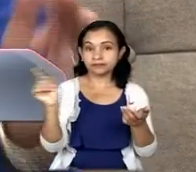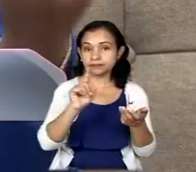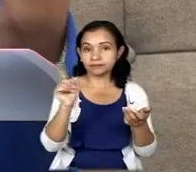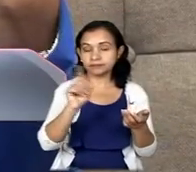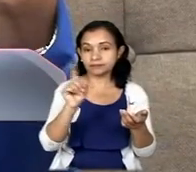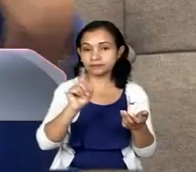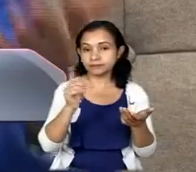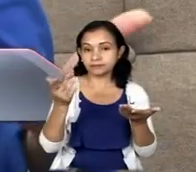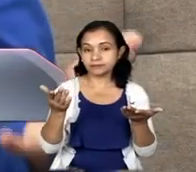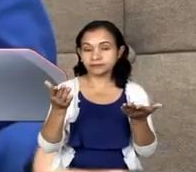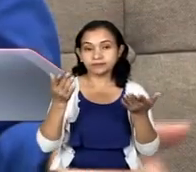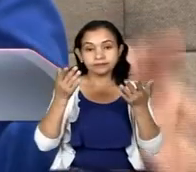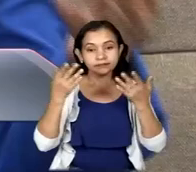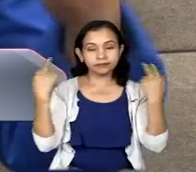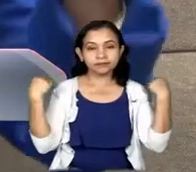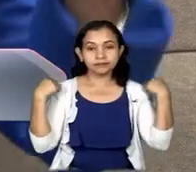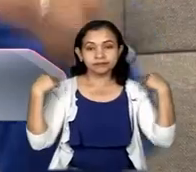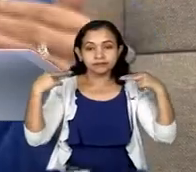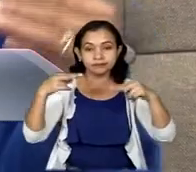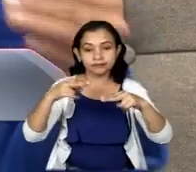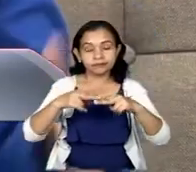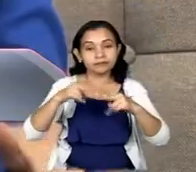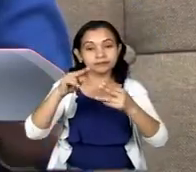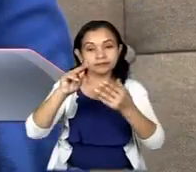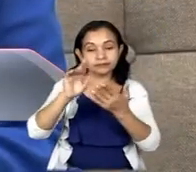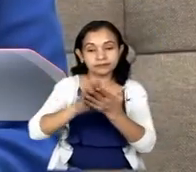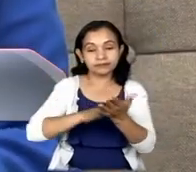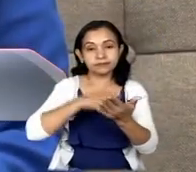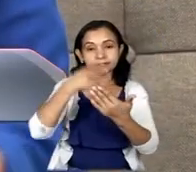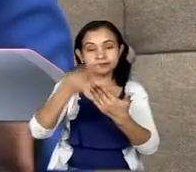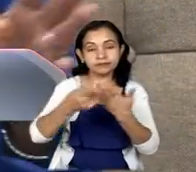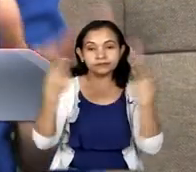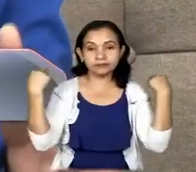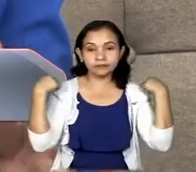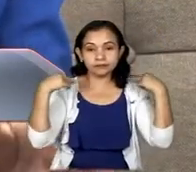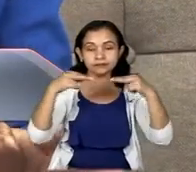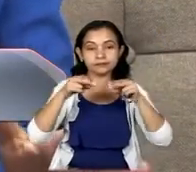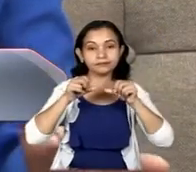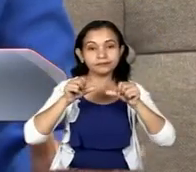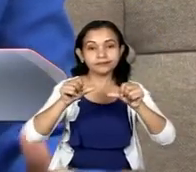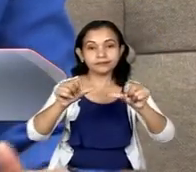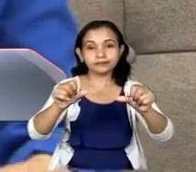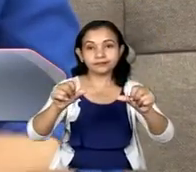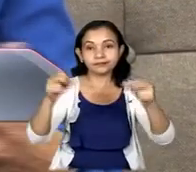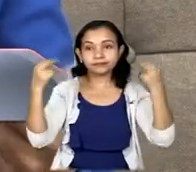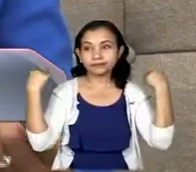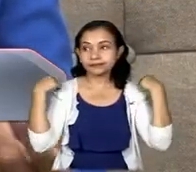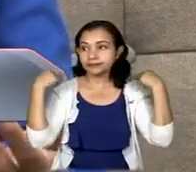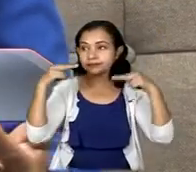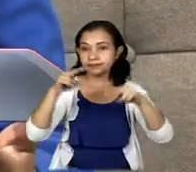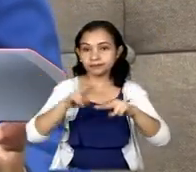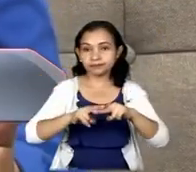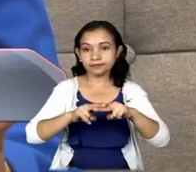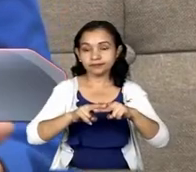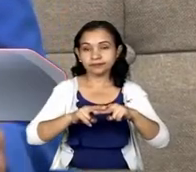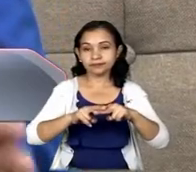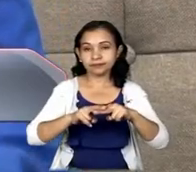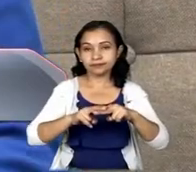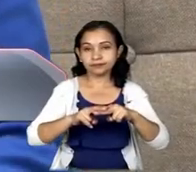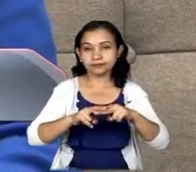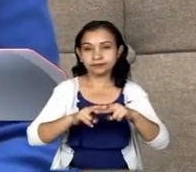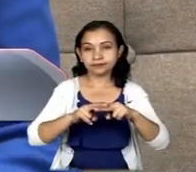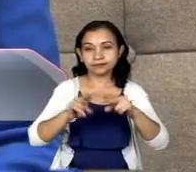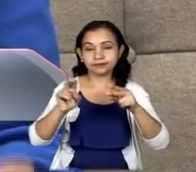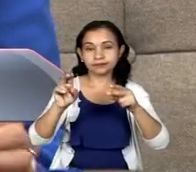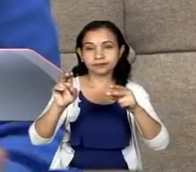descuidada. Formación docente tiene un programa de formación continua, es decir, el docente se está formando cada fin de